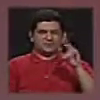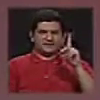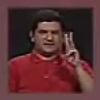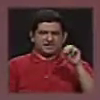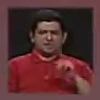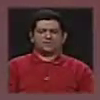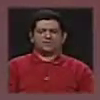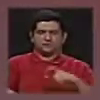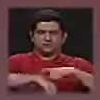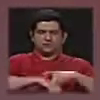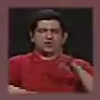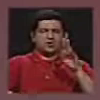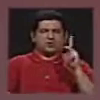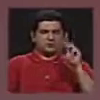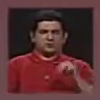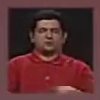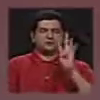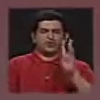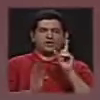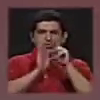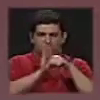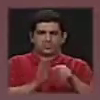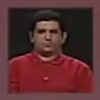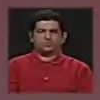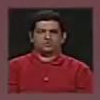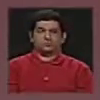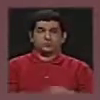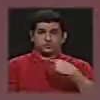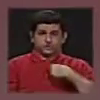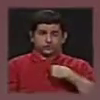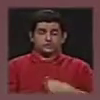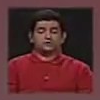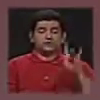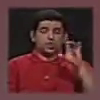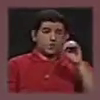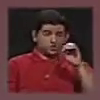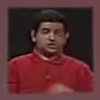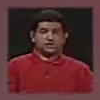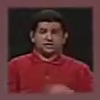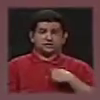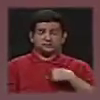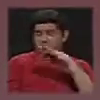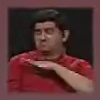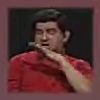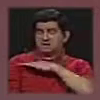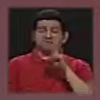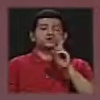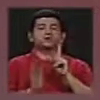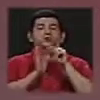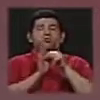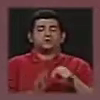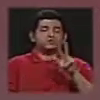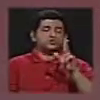hora, 4 kilómetros los hago en 4 minutos. Si yo puedo ir a 80, lo que me voy a ganar son 2